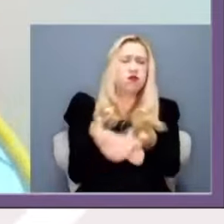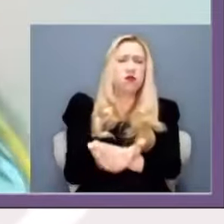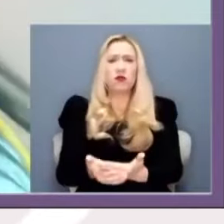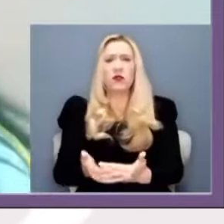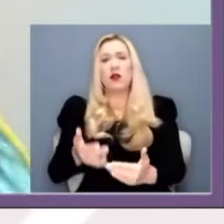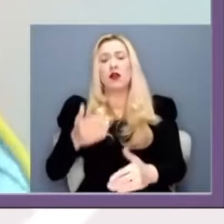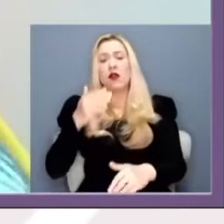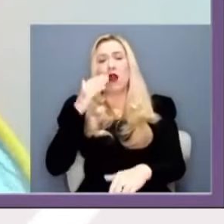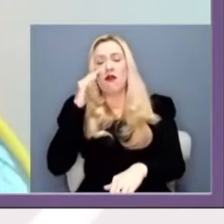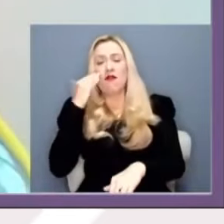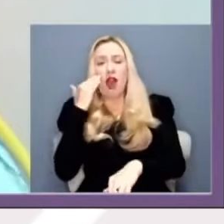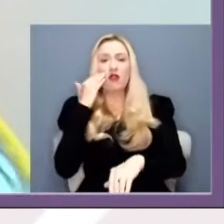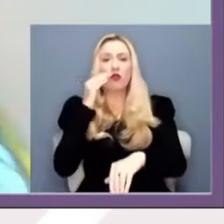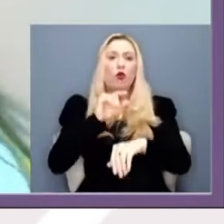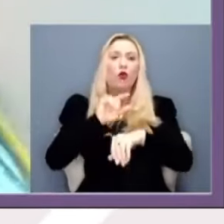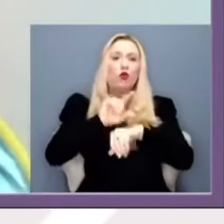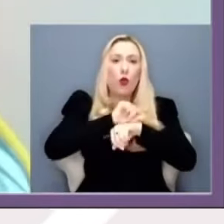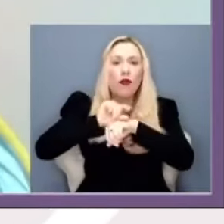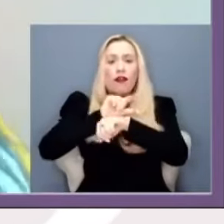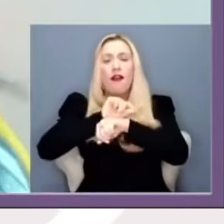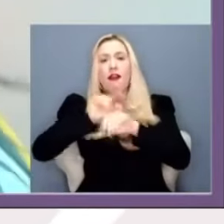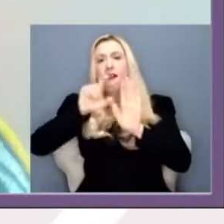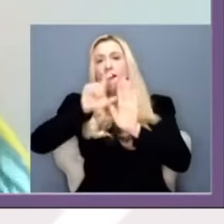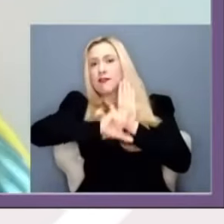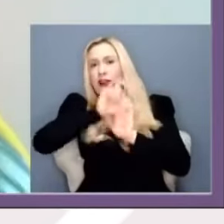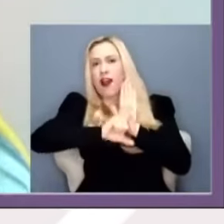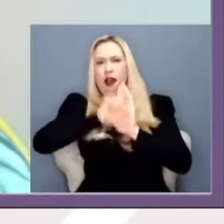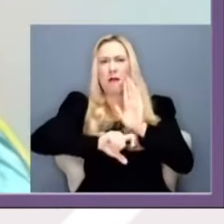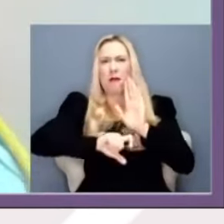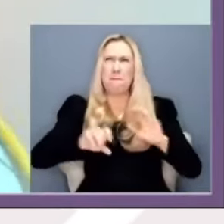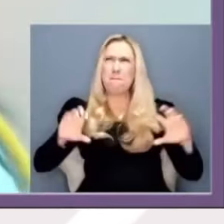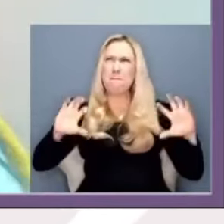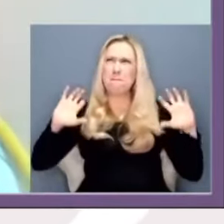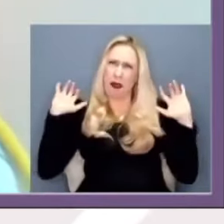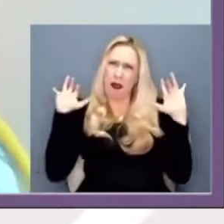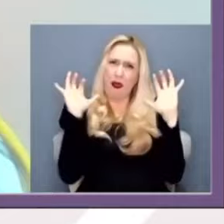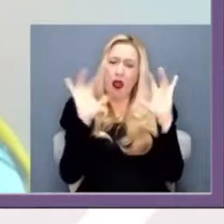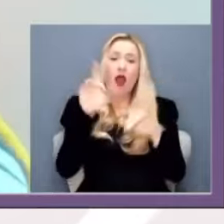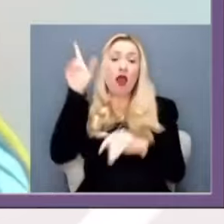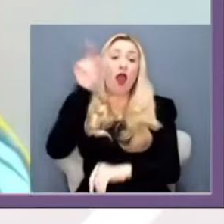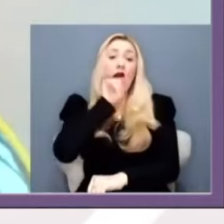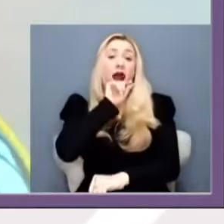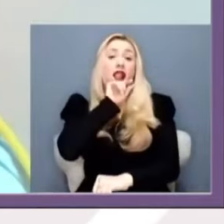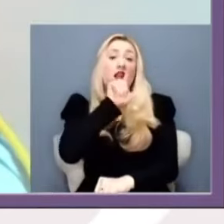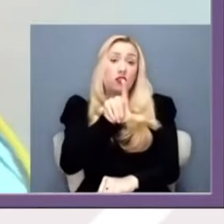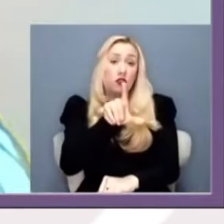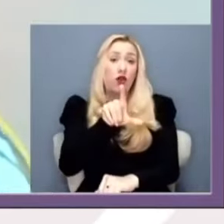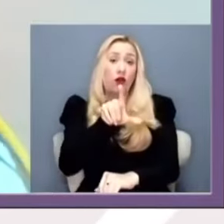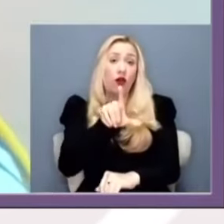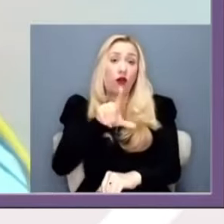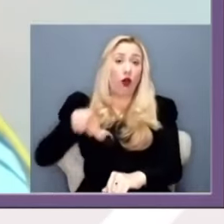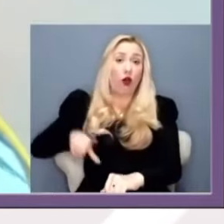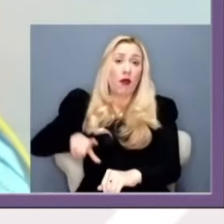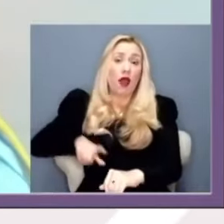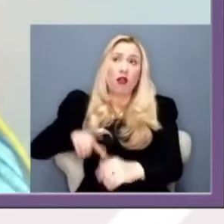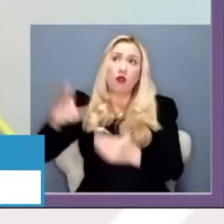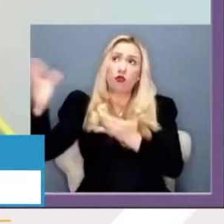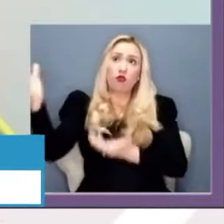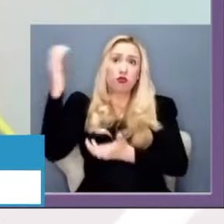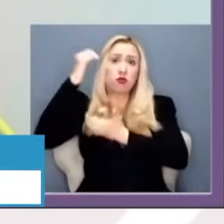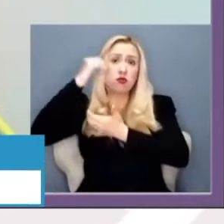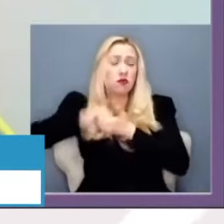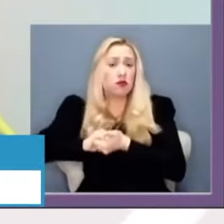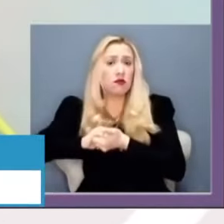todo esto nos llevó a sentarnos con las autoridades de Jalisco. Ahí quiero destacar el gran trabajo que se ha hecho con las